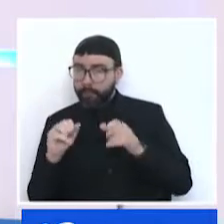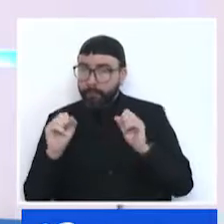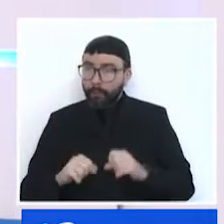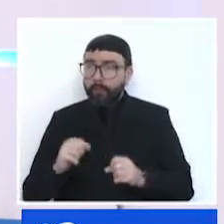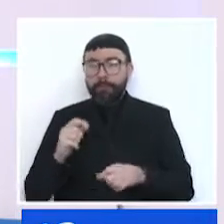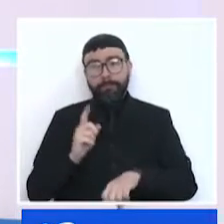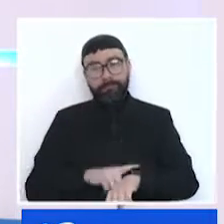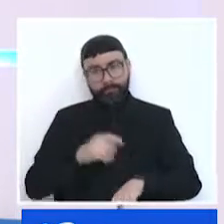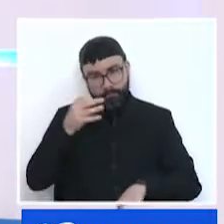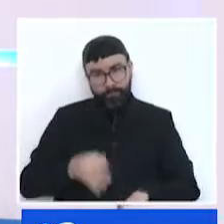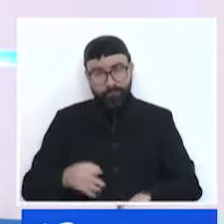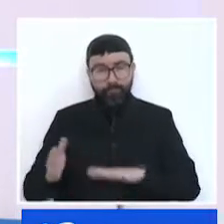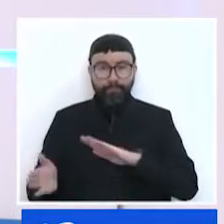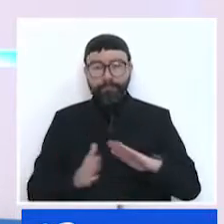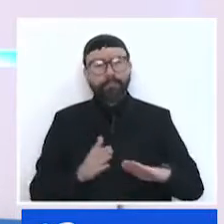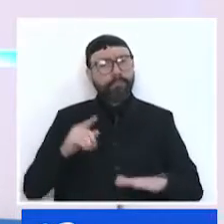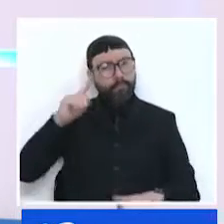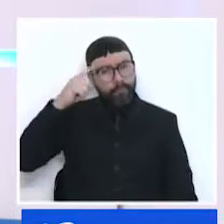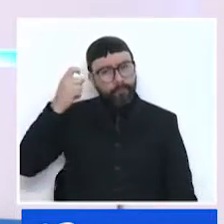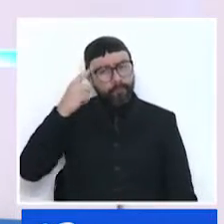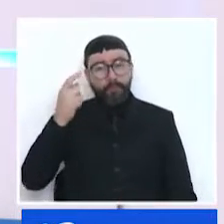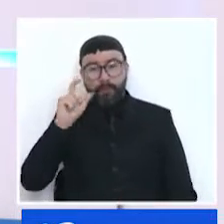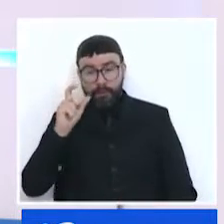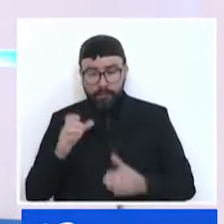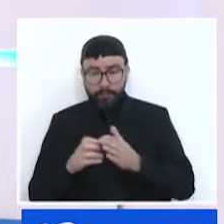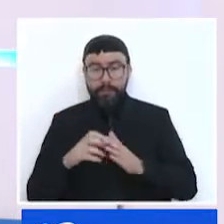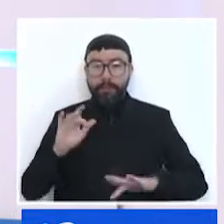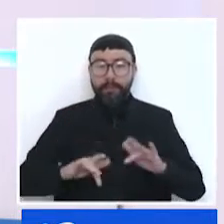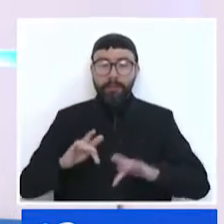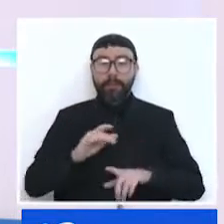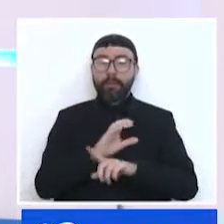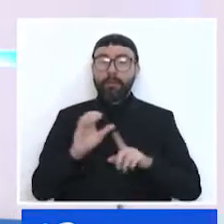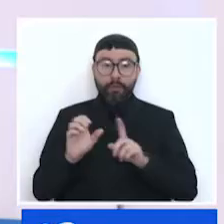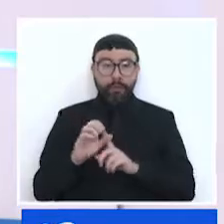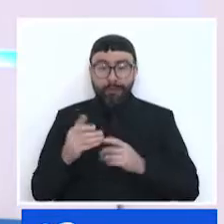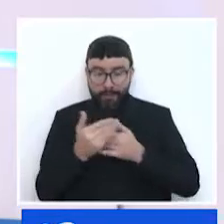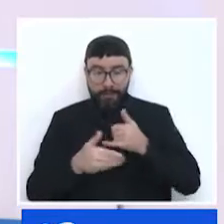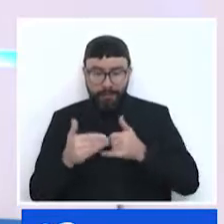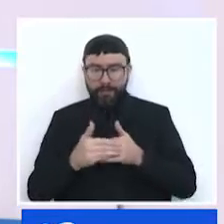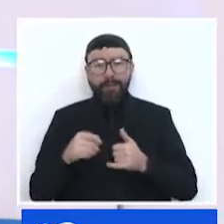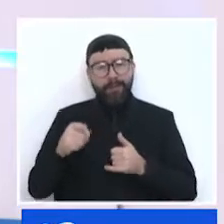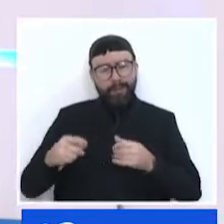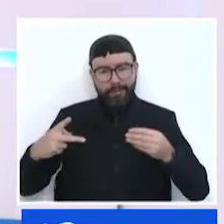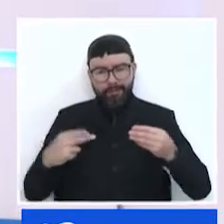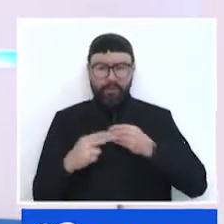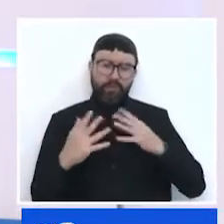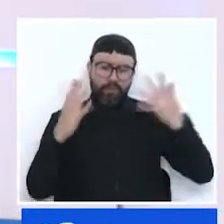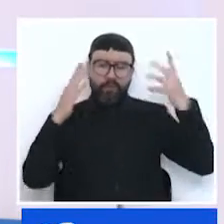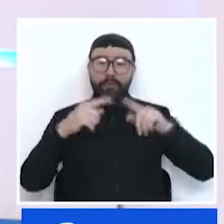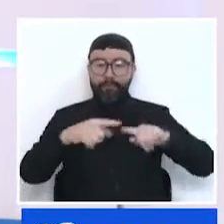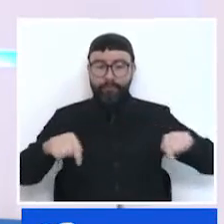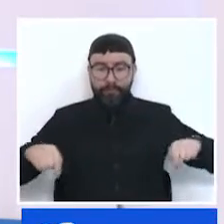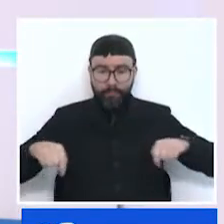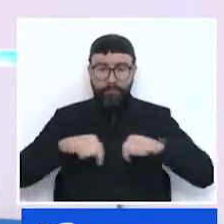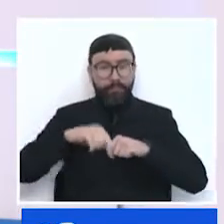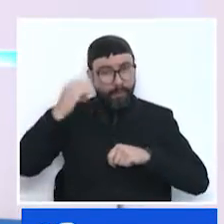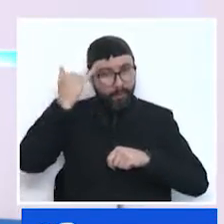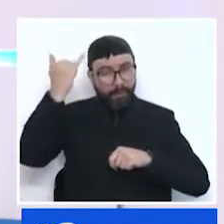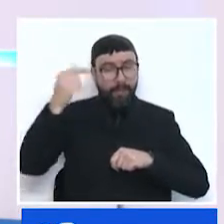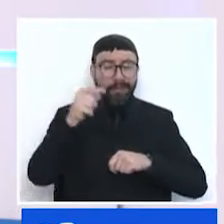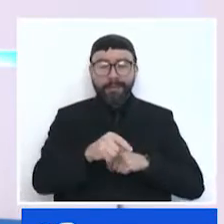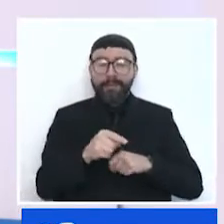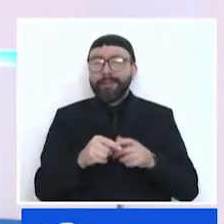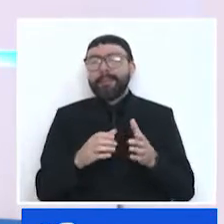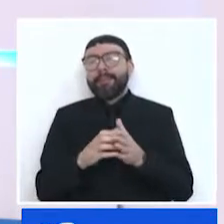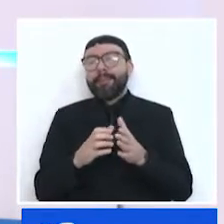día. Y el gobierno de Caldas, a través de la Secretaría de Cultura Departamental, inauguró la Sala de Autores Caldenses, que cuenta con más de 1.400 libros y